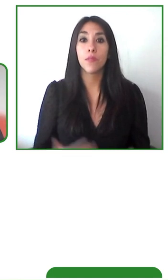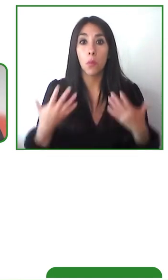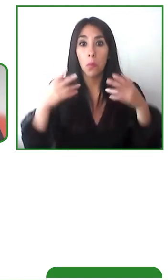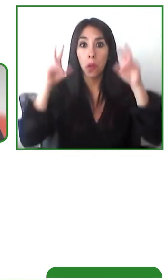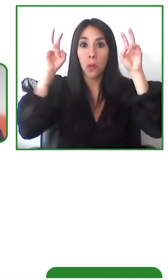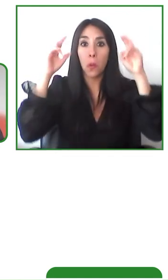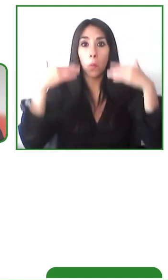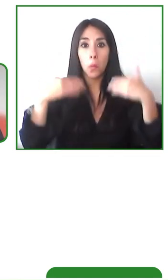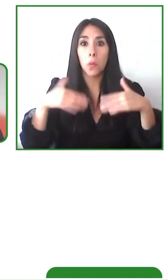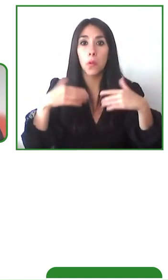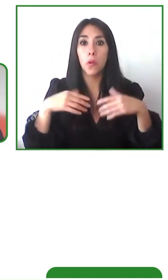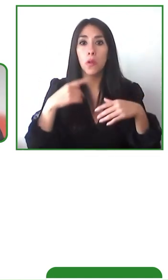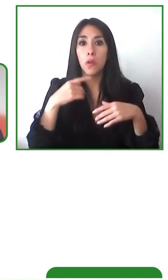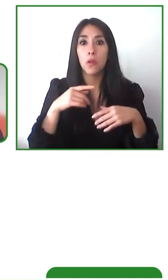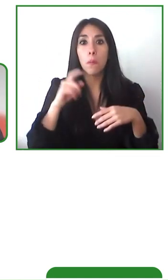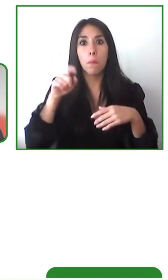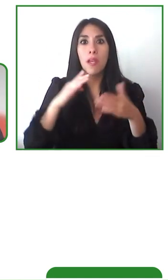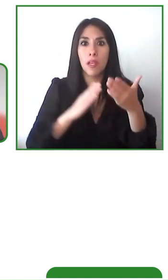la inclusión,